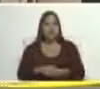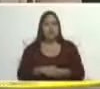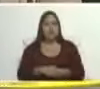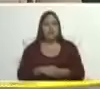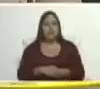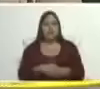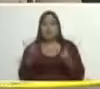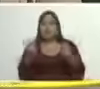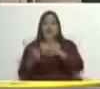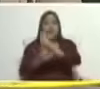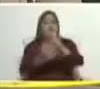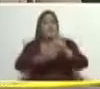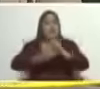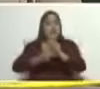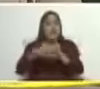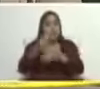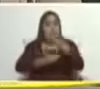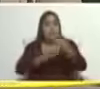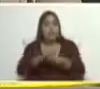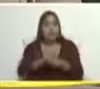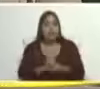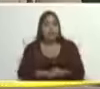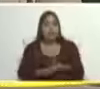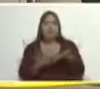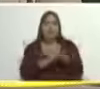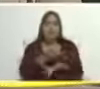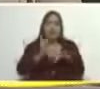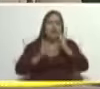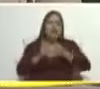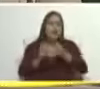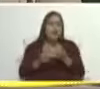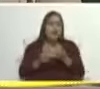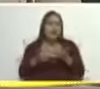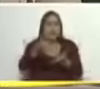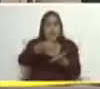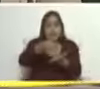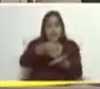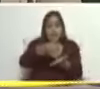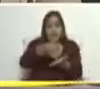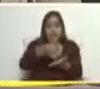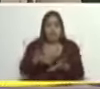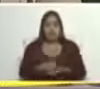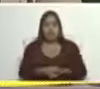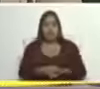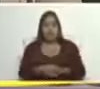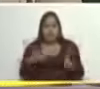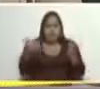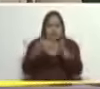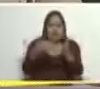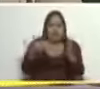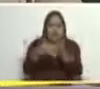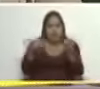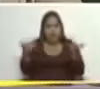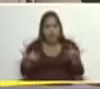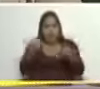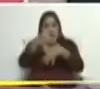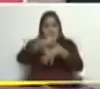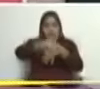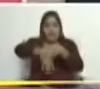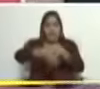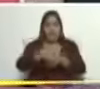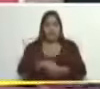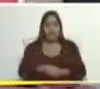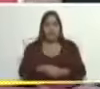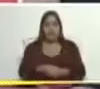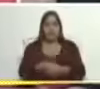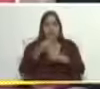Él dio muchos ejemplos de algunas de las debilidades y limitaciones que padecemos, pero también